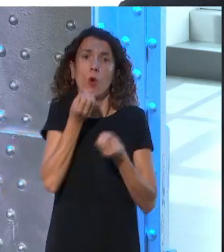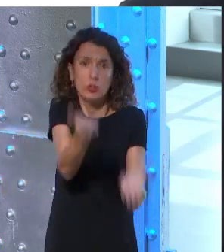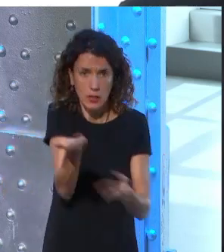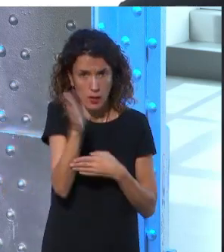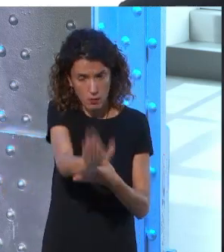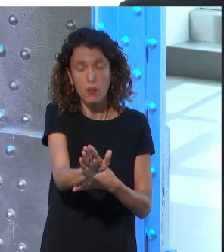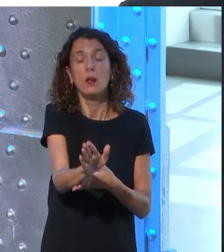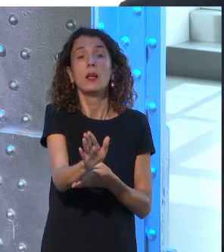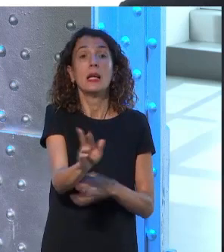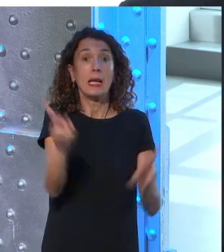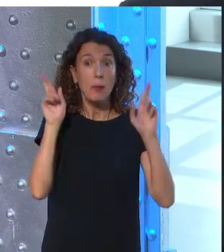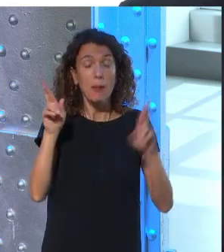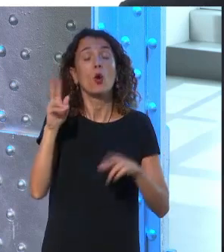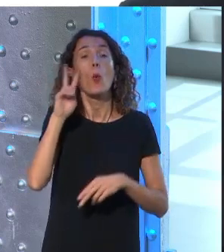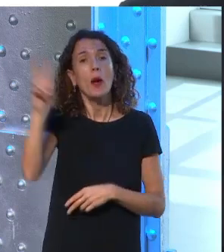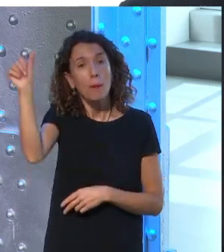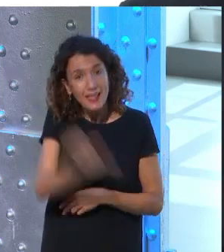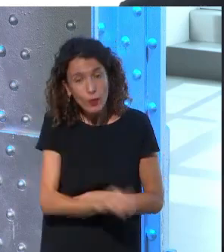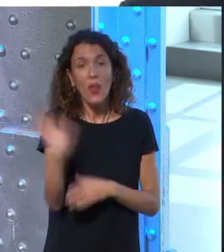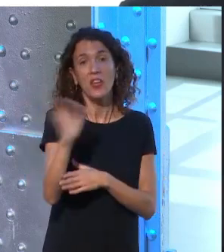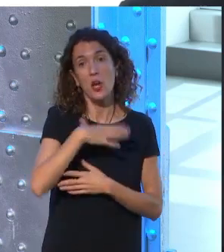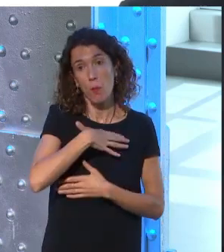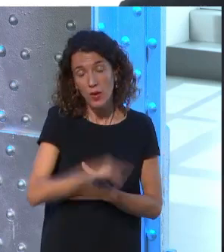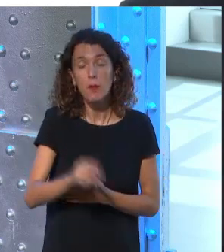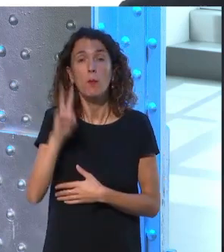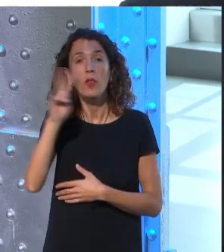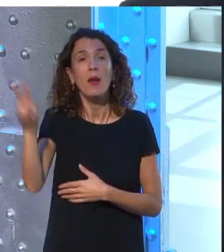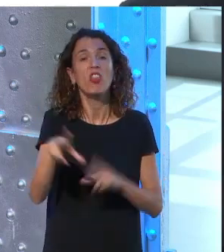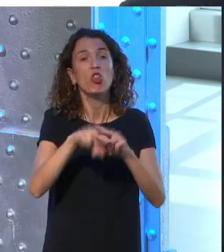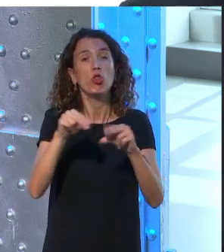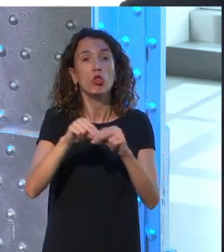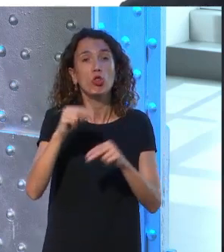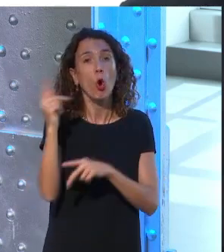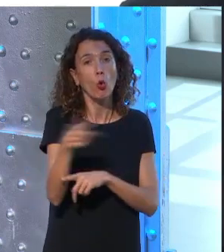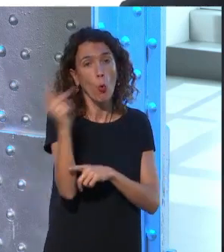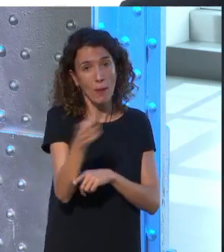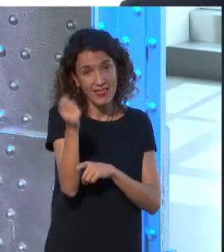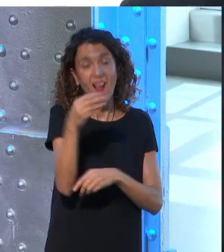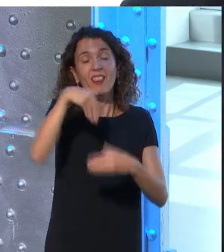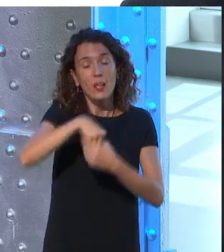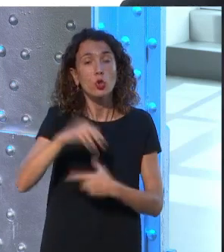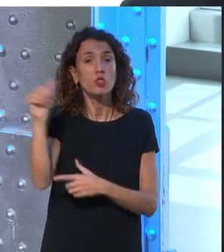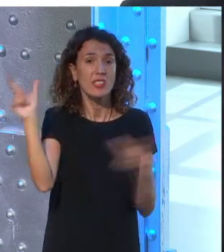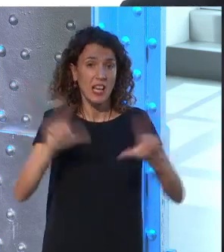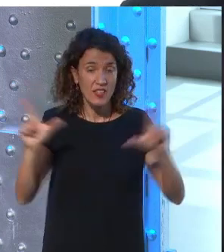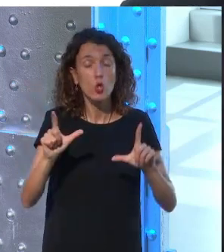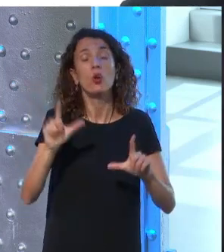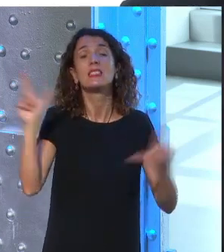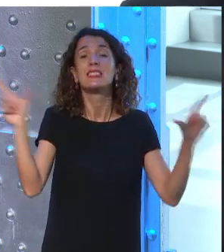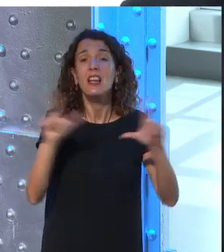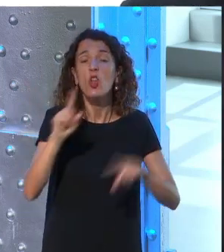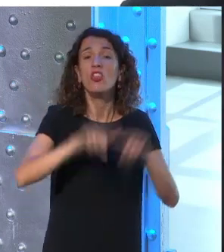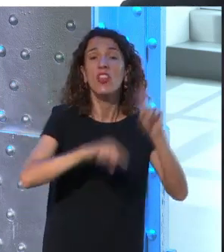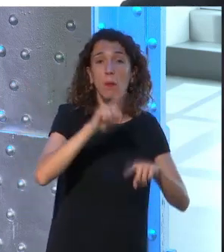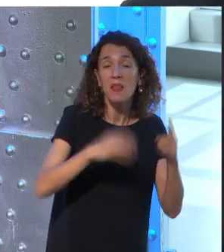que puedan ver esa película en el cine, espero que puedan ver ese documental en la televisión, y ya saben que la televisión siempre depende